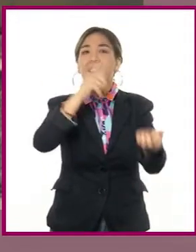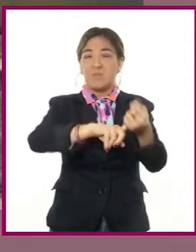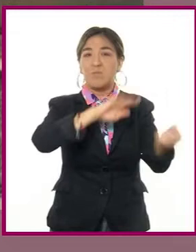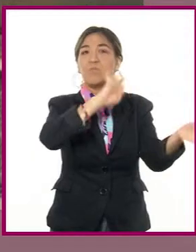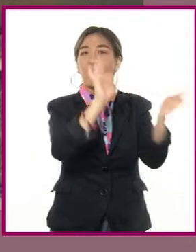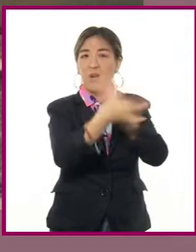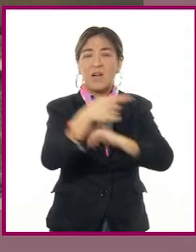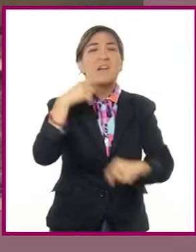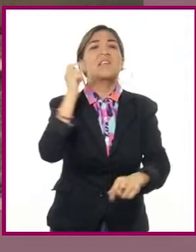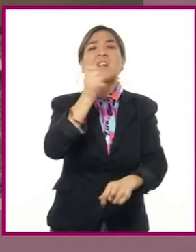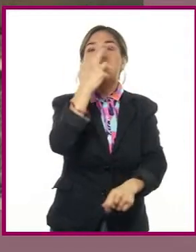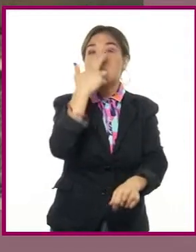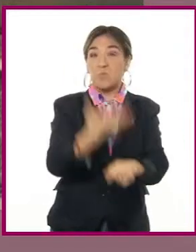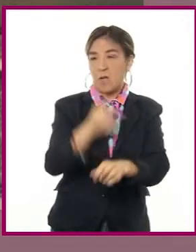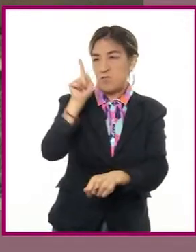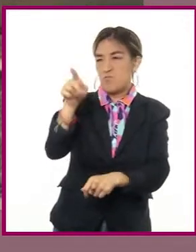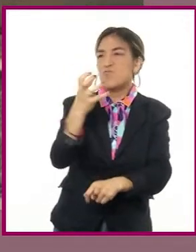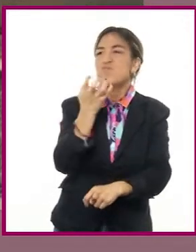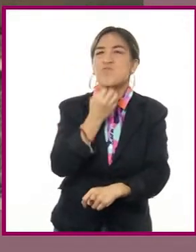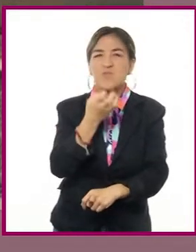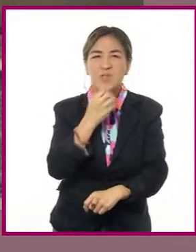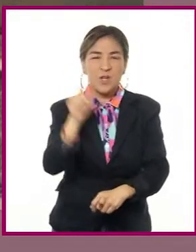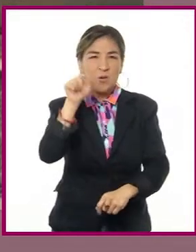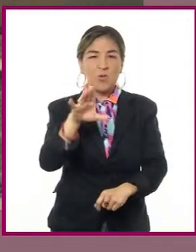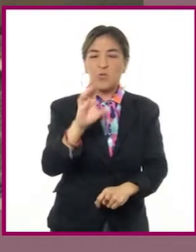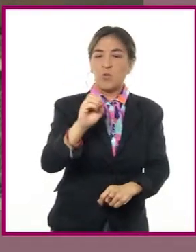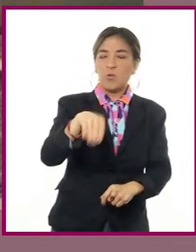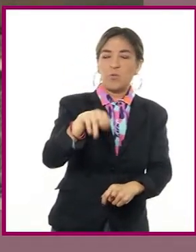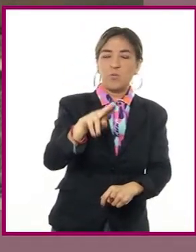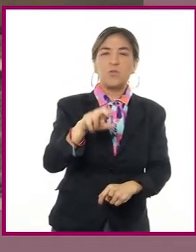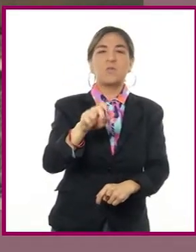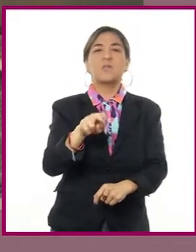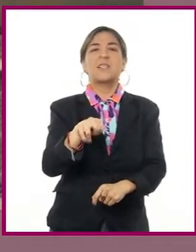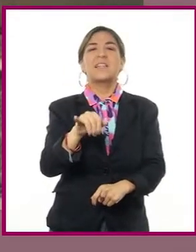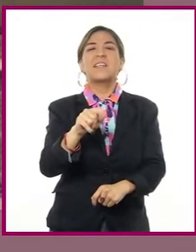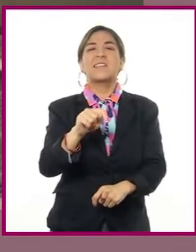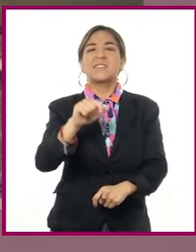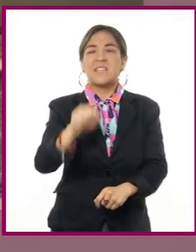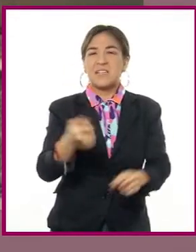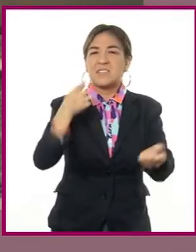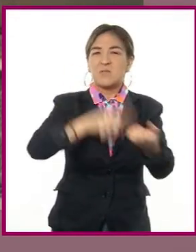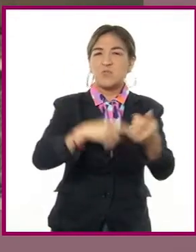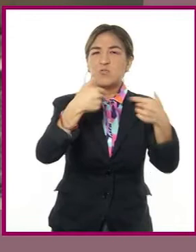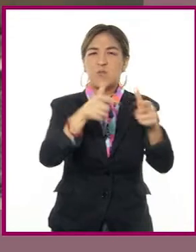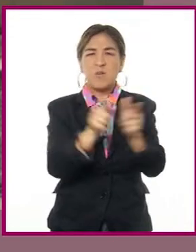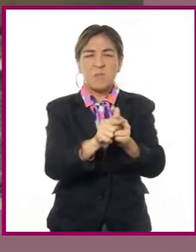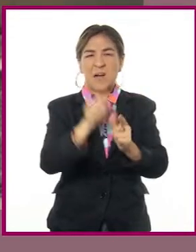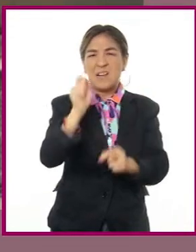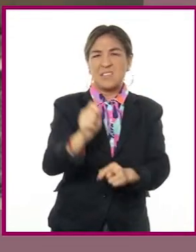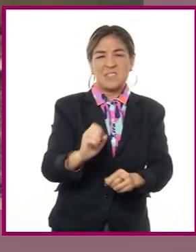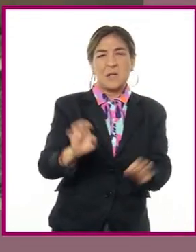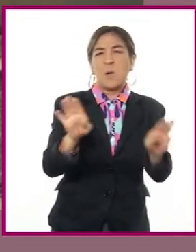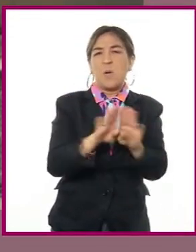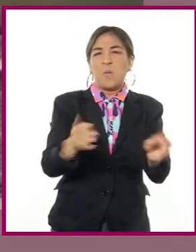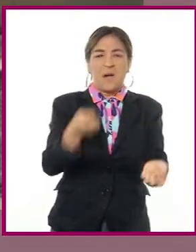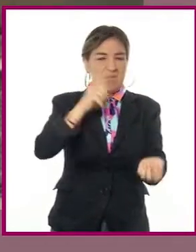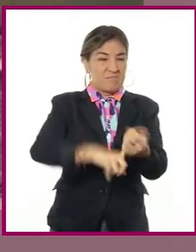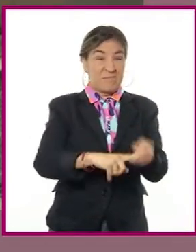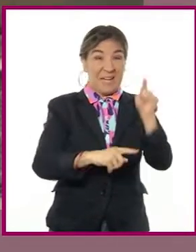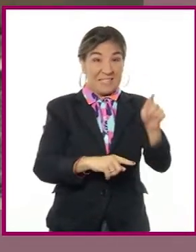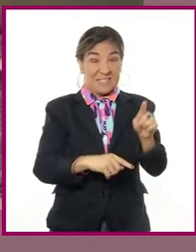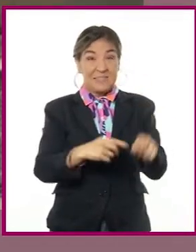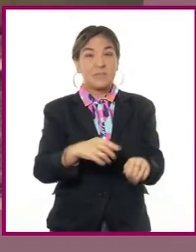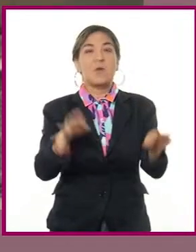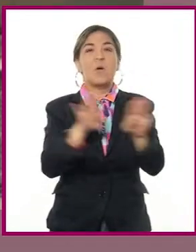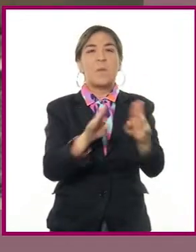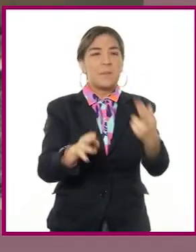judíos y los comunistas. Entonces, con base en estos dos odios, bueno, tenía más, pero estos dos odios